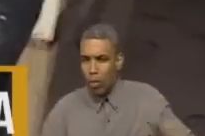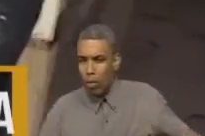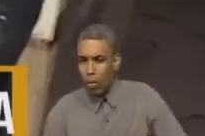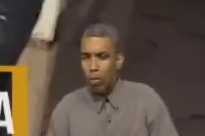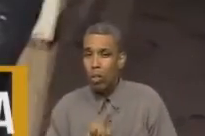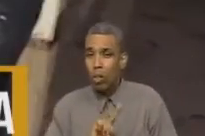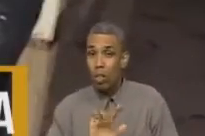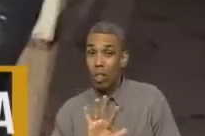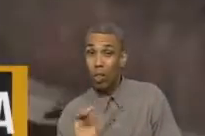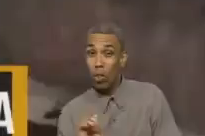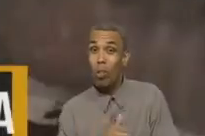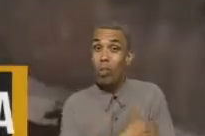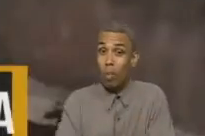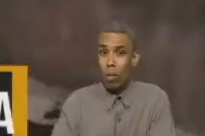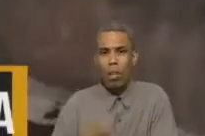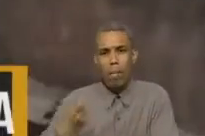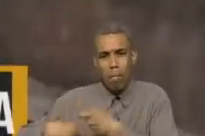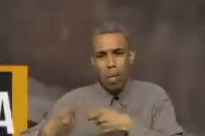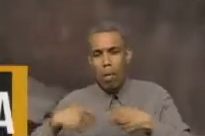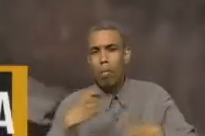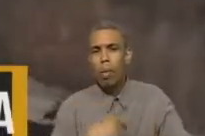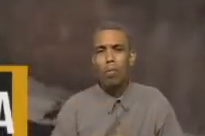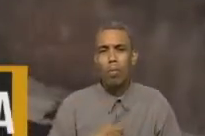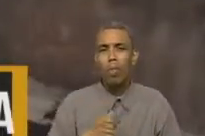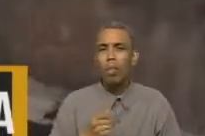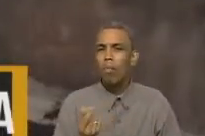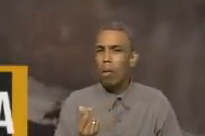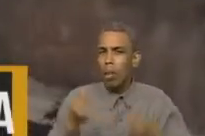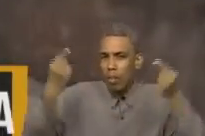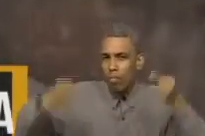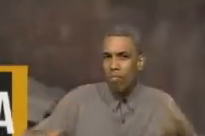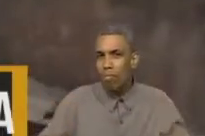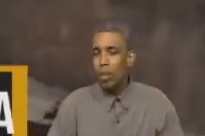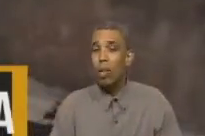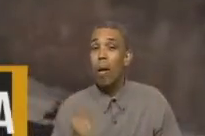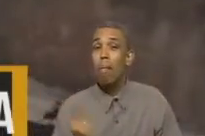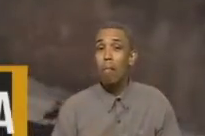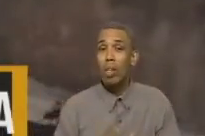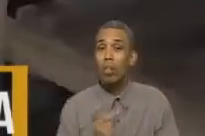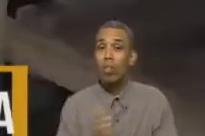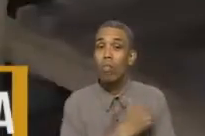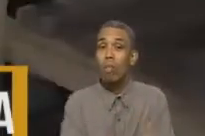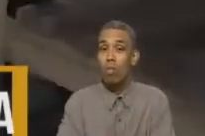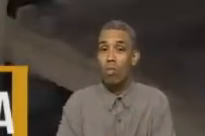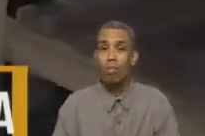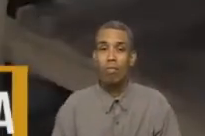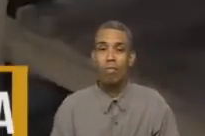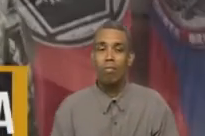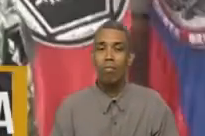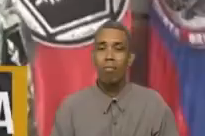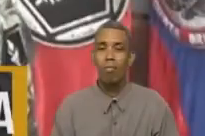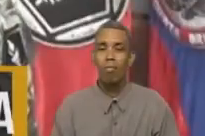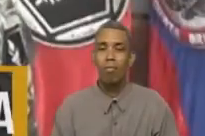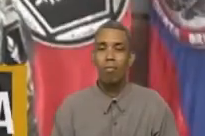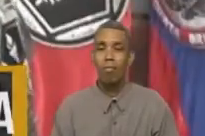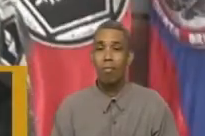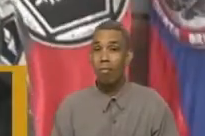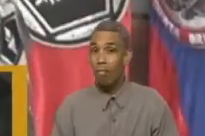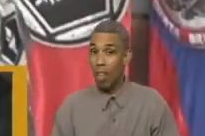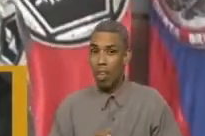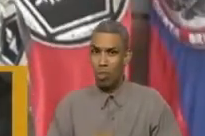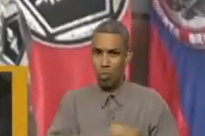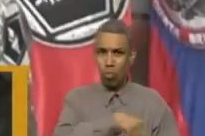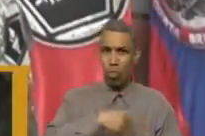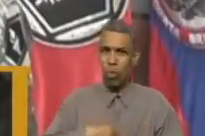millones de pesos y producía mensualmente 300 kilogramos de cocaína, que equivalen a 1.200 millones de pesos. Con este importante golpe se